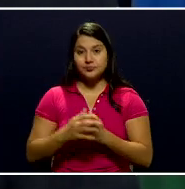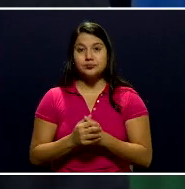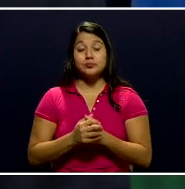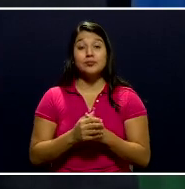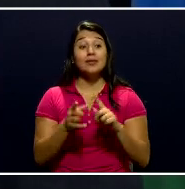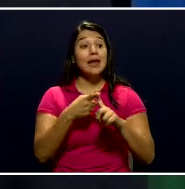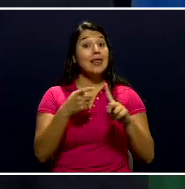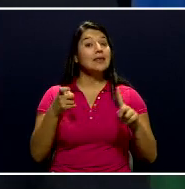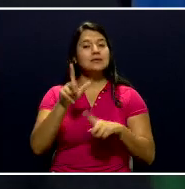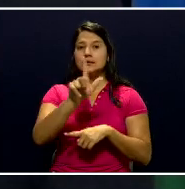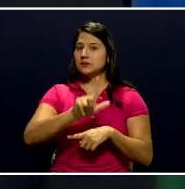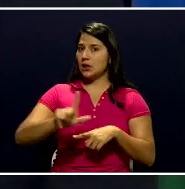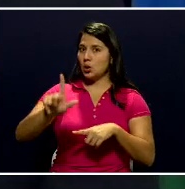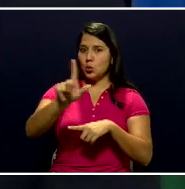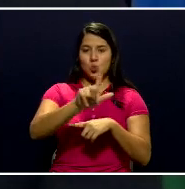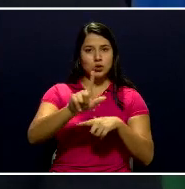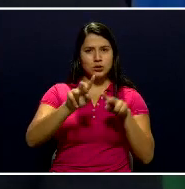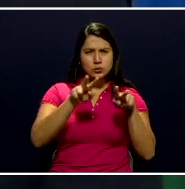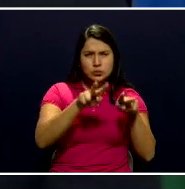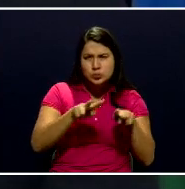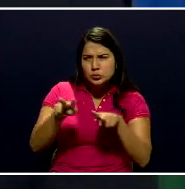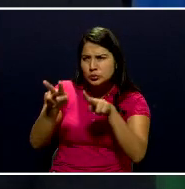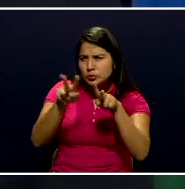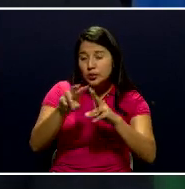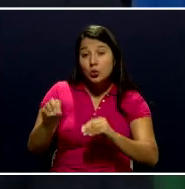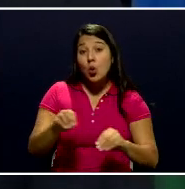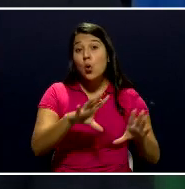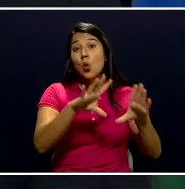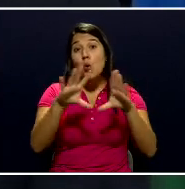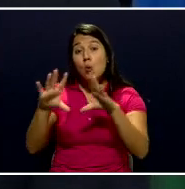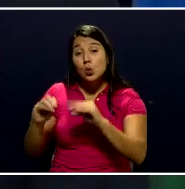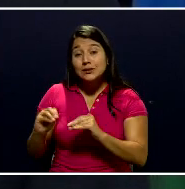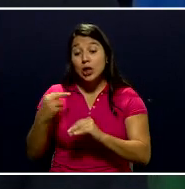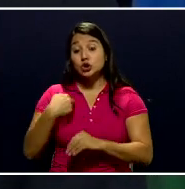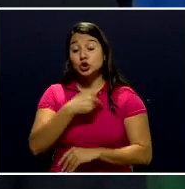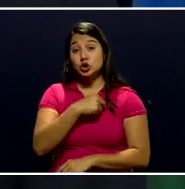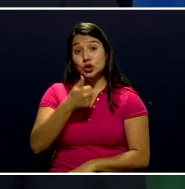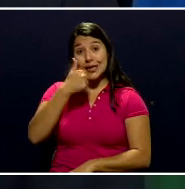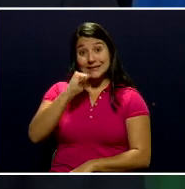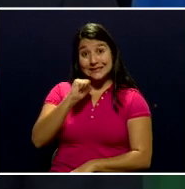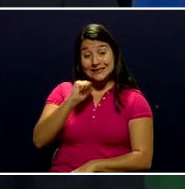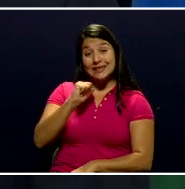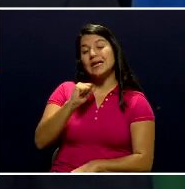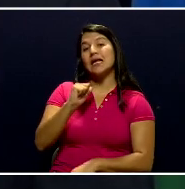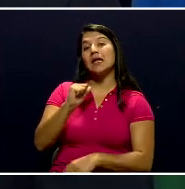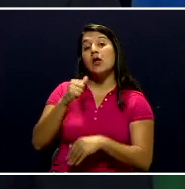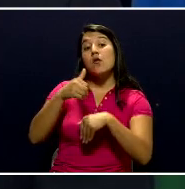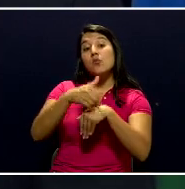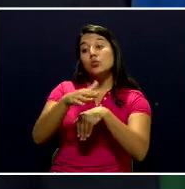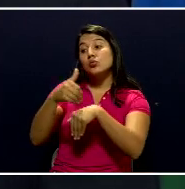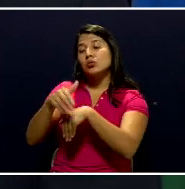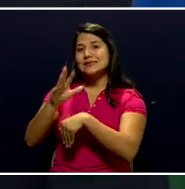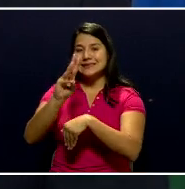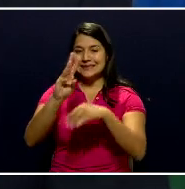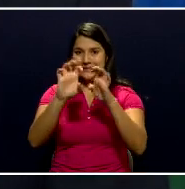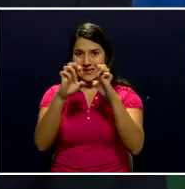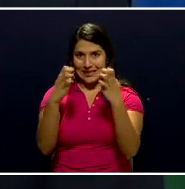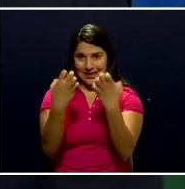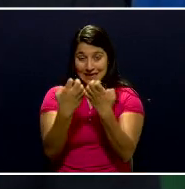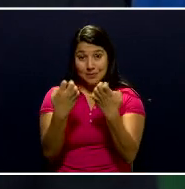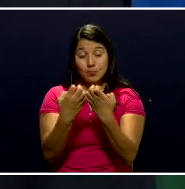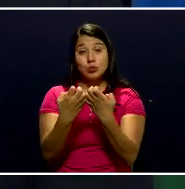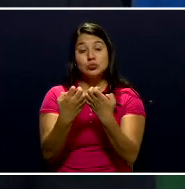lunes permanentemente durante el día y la noche. El día de ayer realizamos trabajos, 6 equipos conjuntos